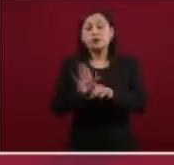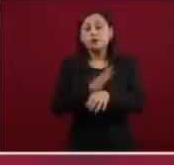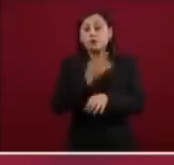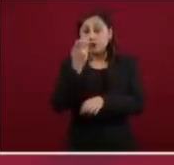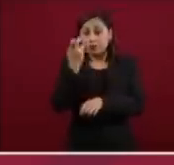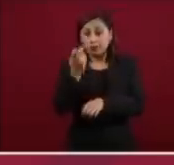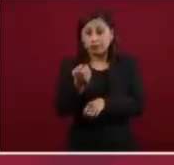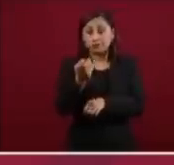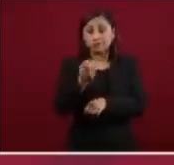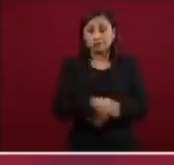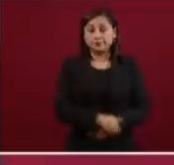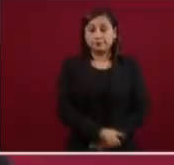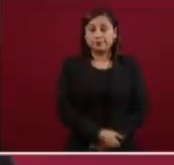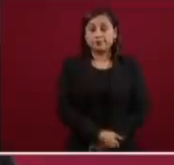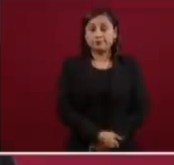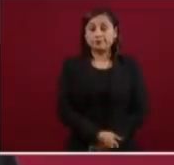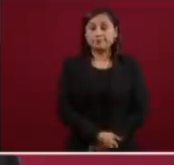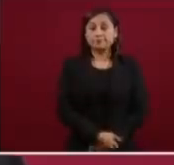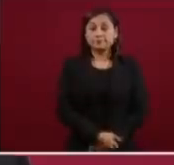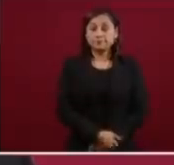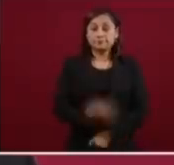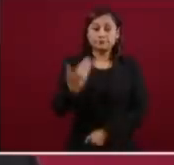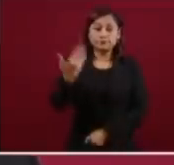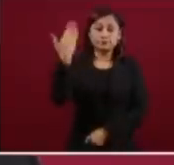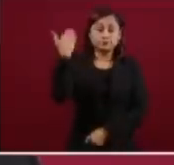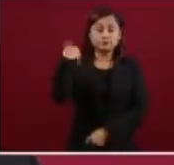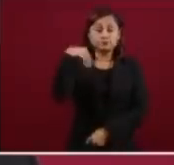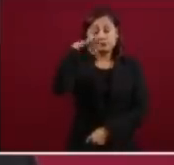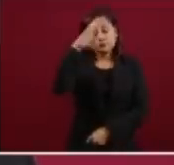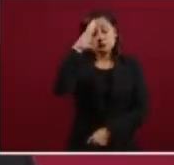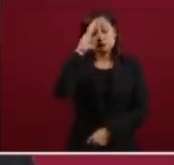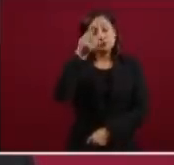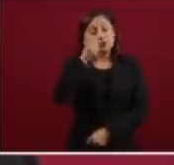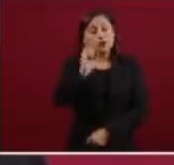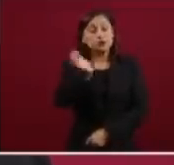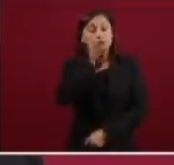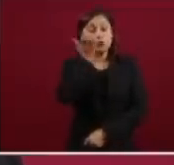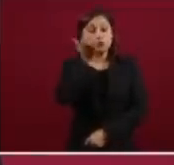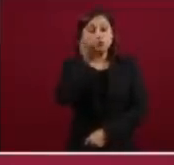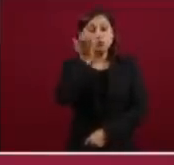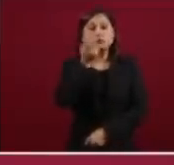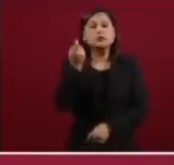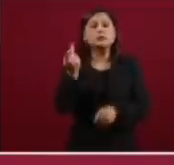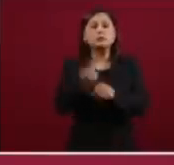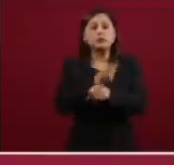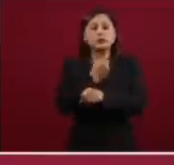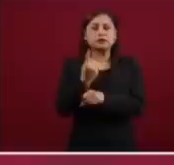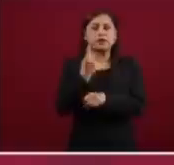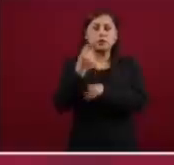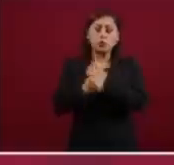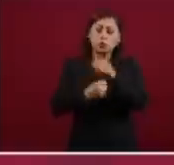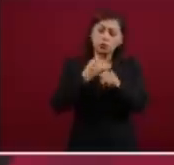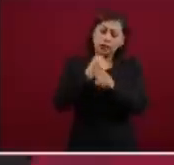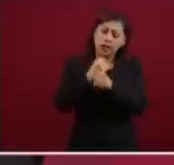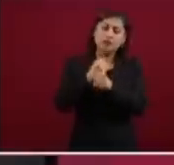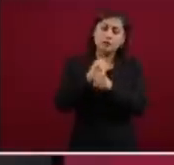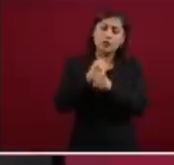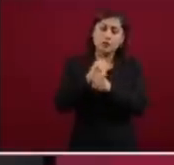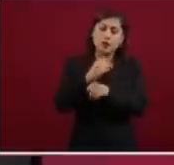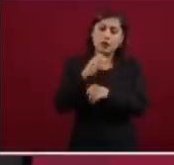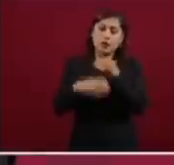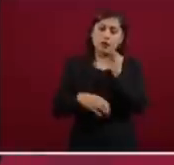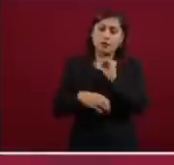costumbre de que a finales de cada año se les daba a los